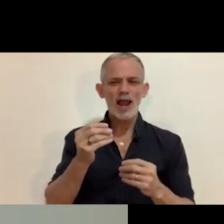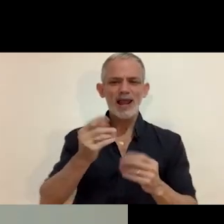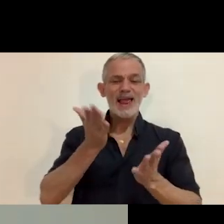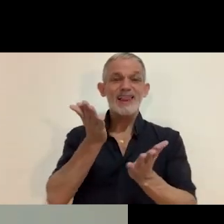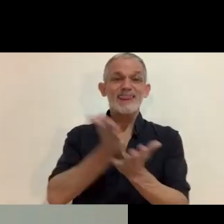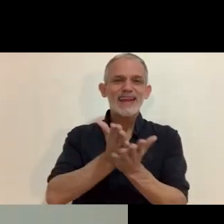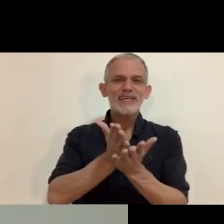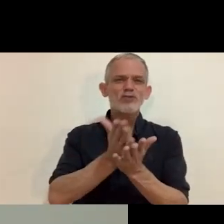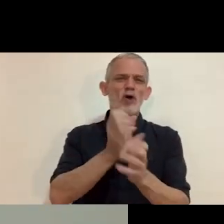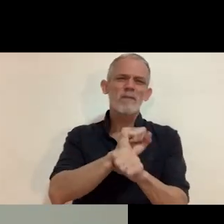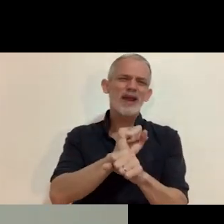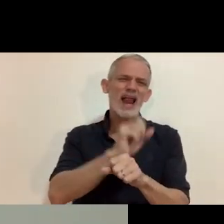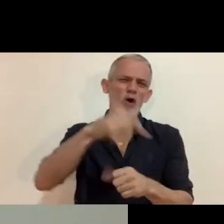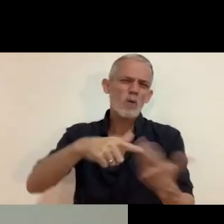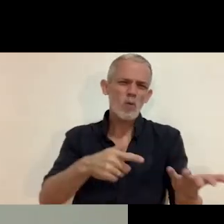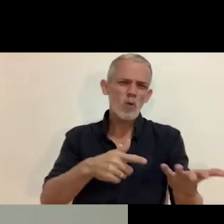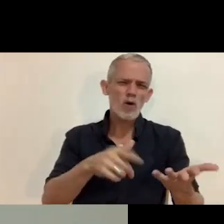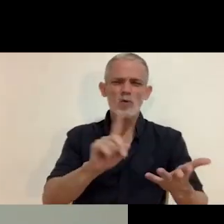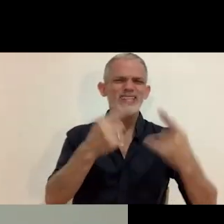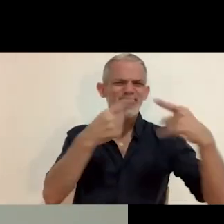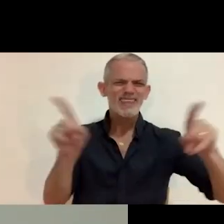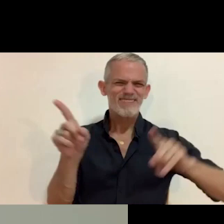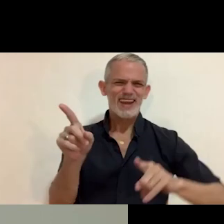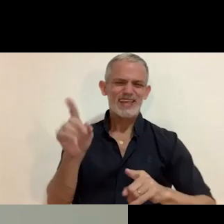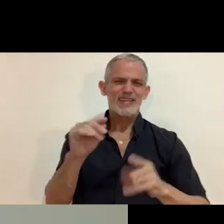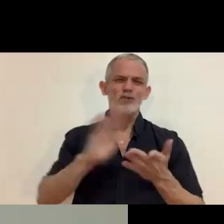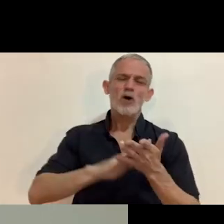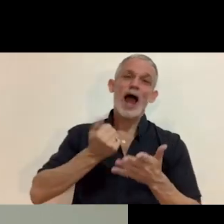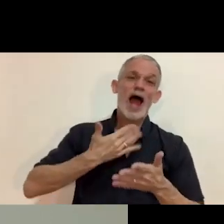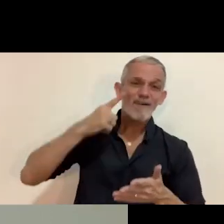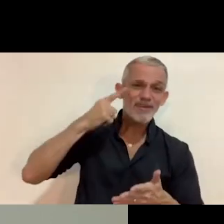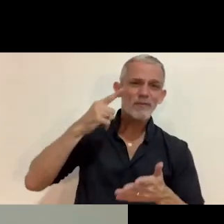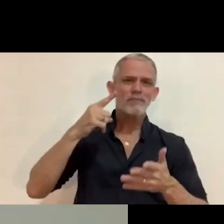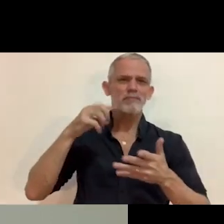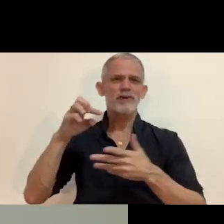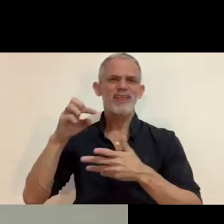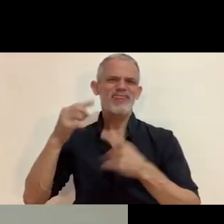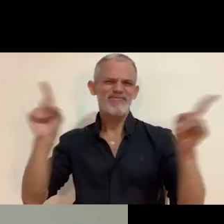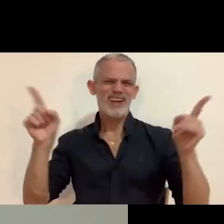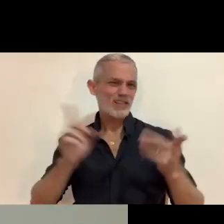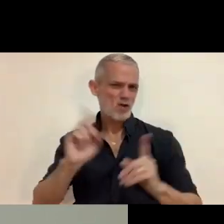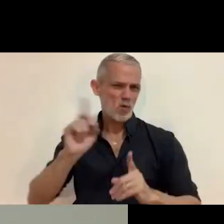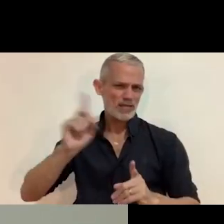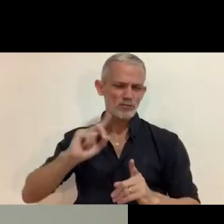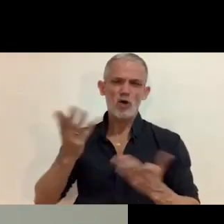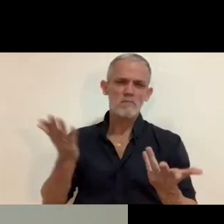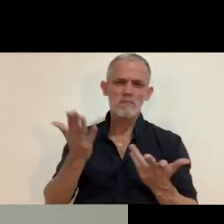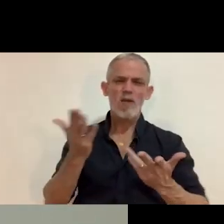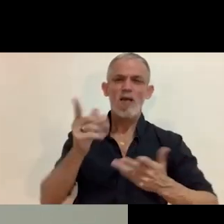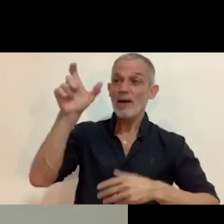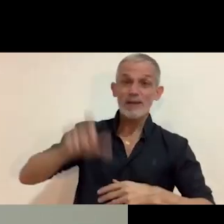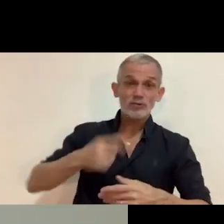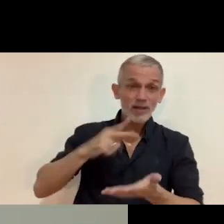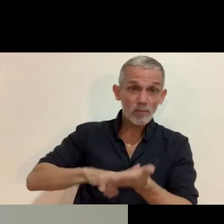penal común. ¿Sí? O sea, no difiere demasiado de eso. Yo no le estoy pidiendo al